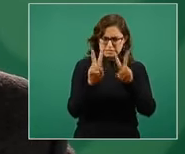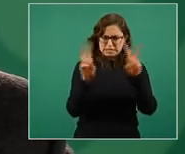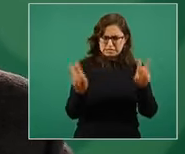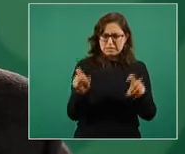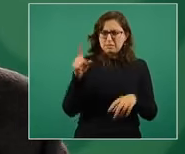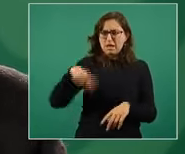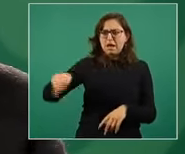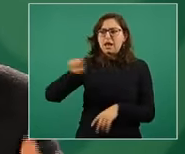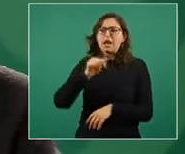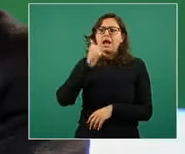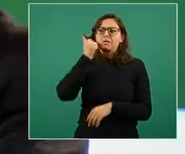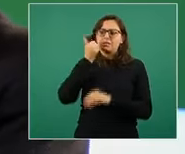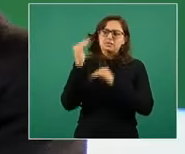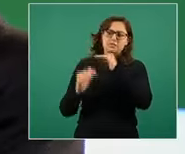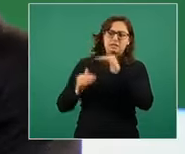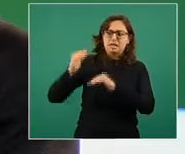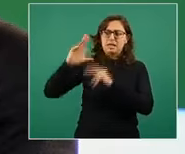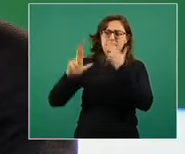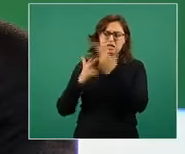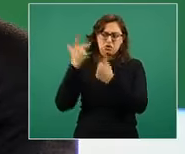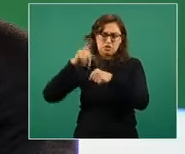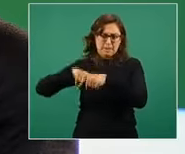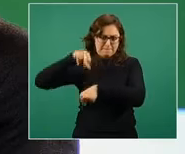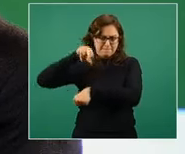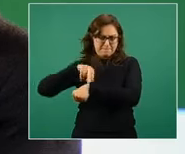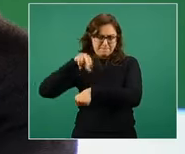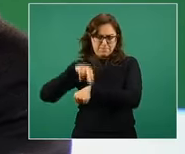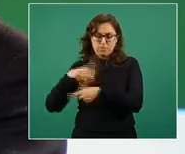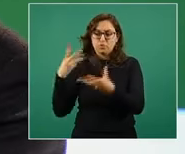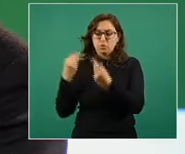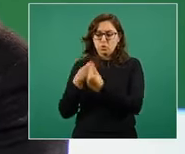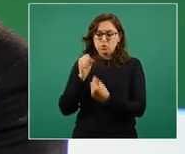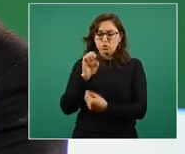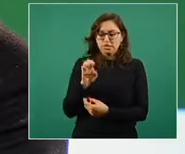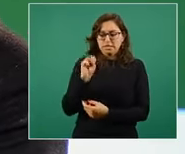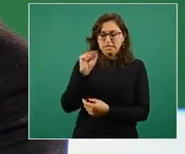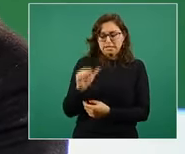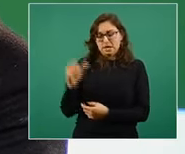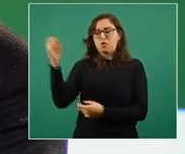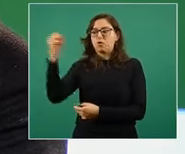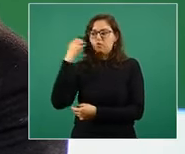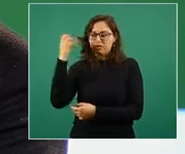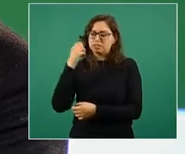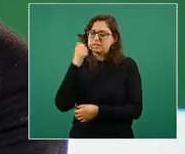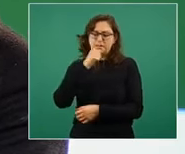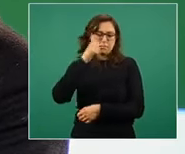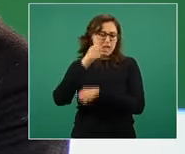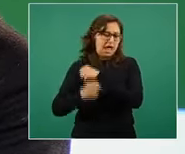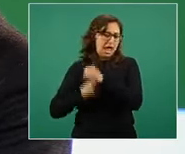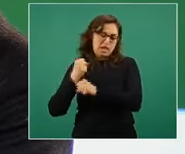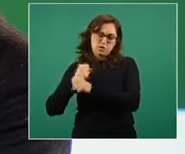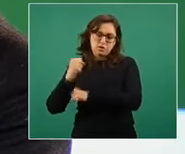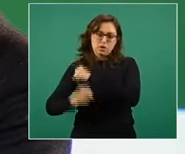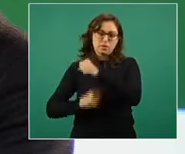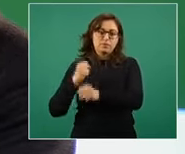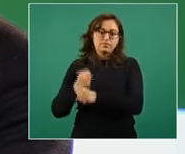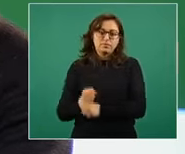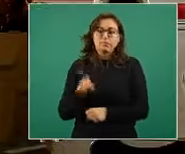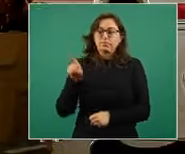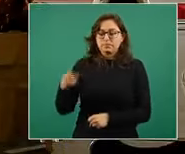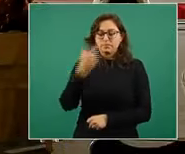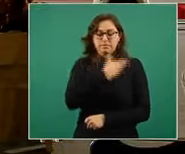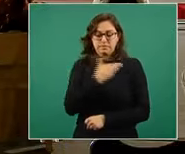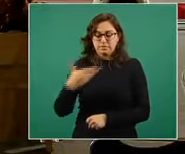de Medicina, que se hace conjuntamente con la Secretaría de Salud. Tuvimos el gusto y el privilegio de que nos invitara el presidente de la